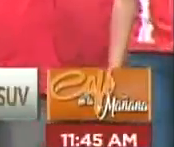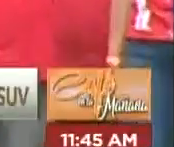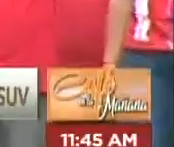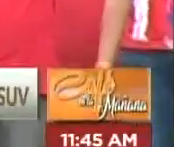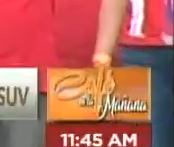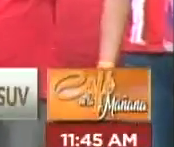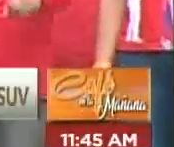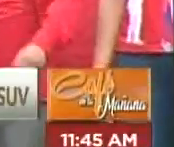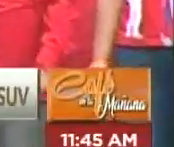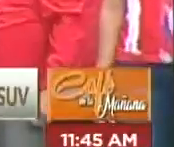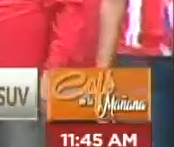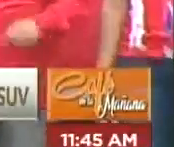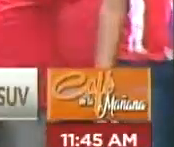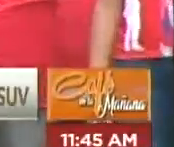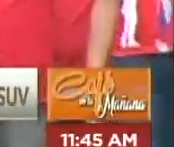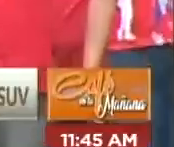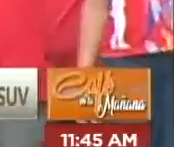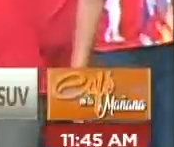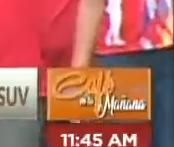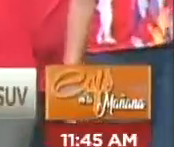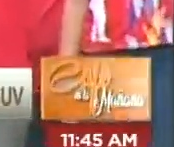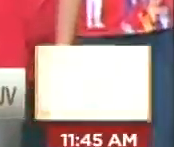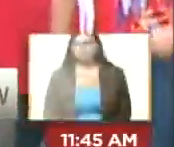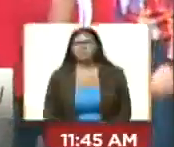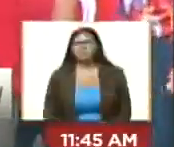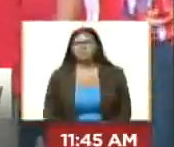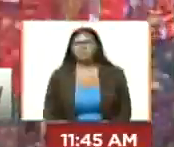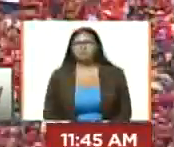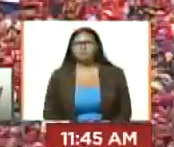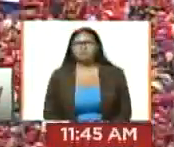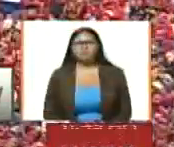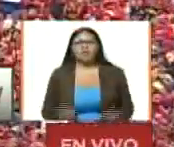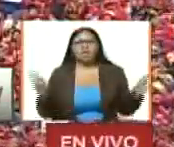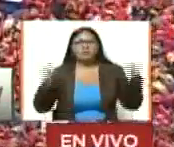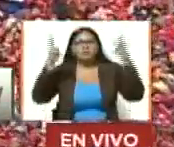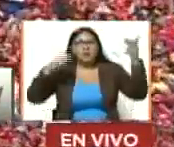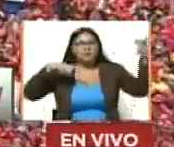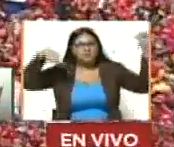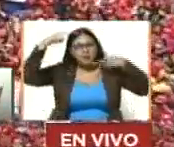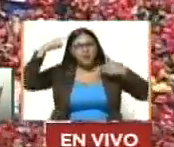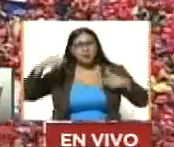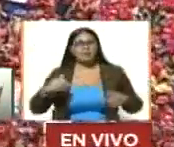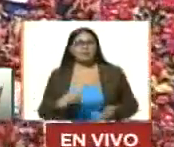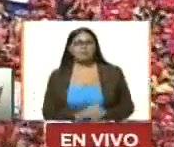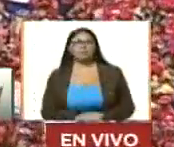¡Que viva Bolívar! ¡Que viva Chávez!